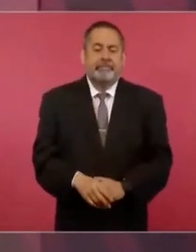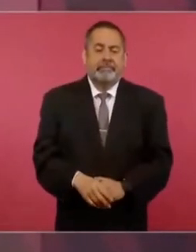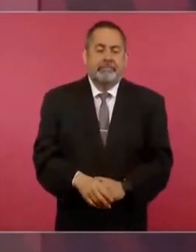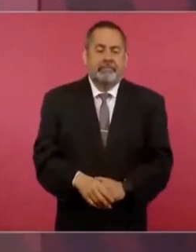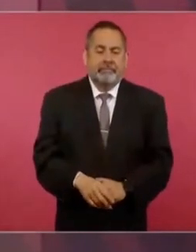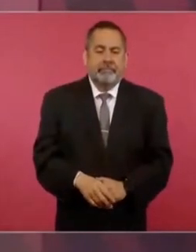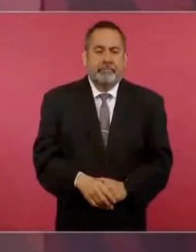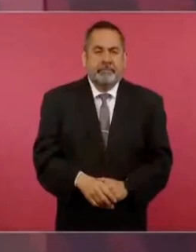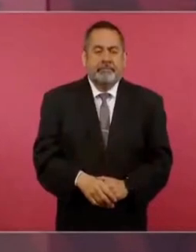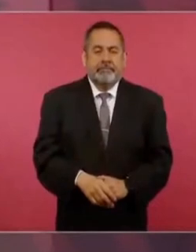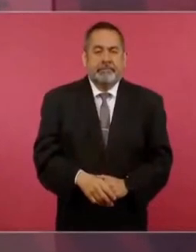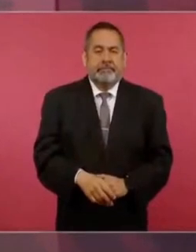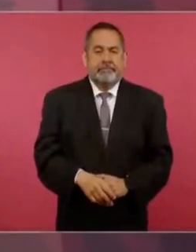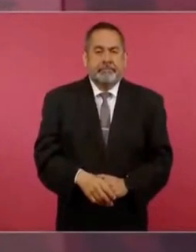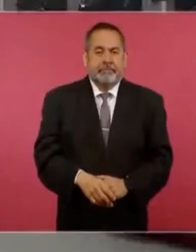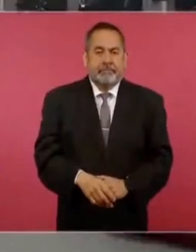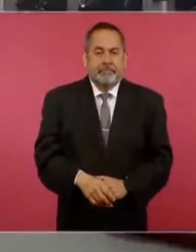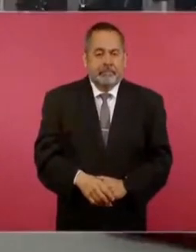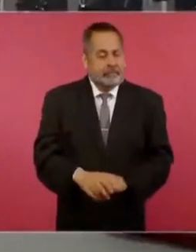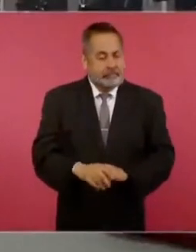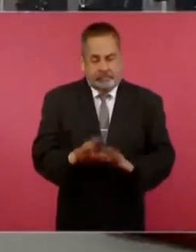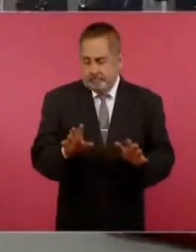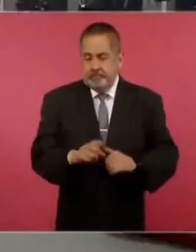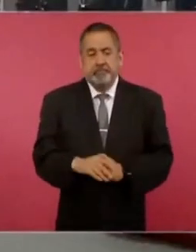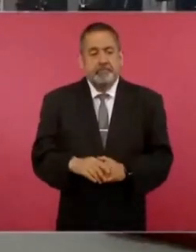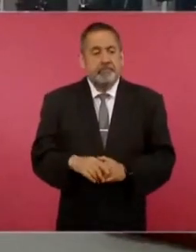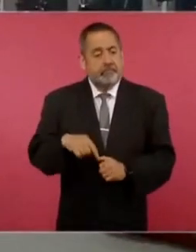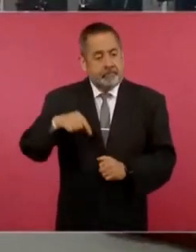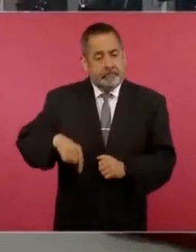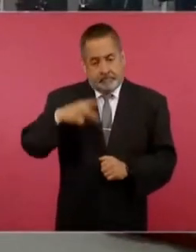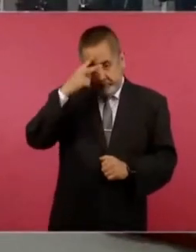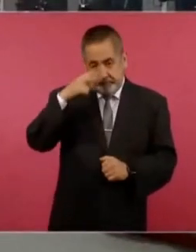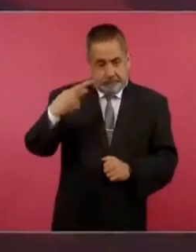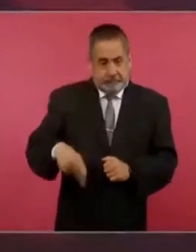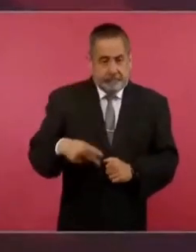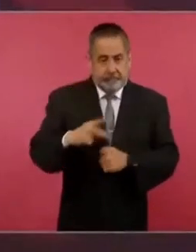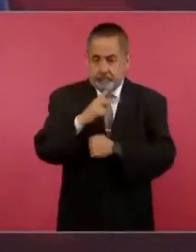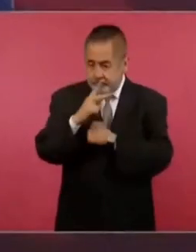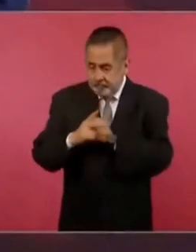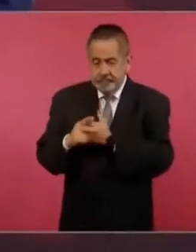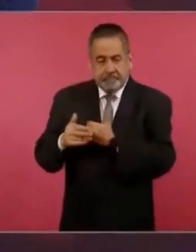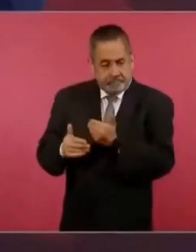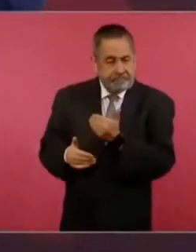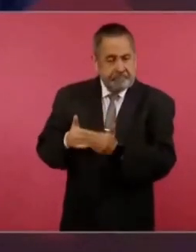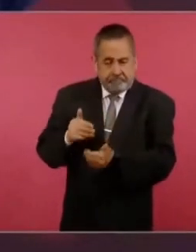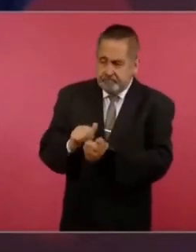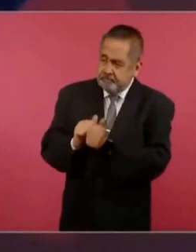Entonces, el país va a seguir avanzando